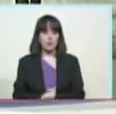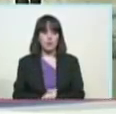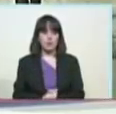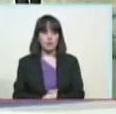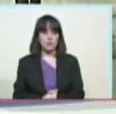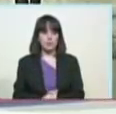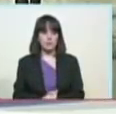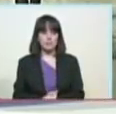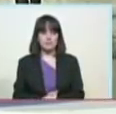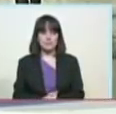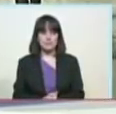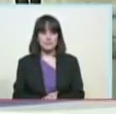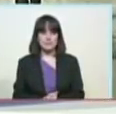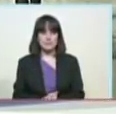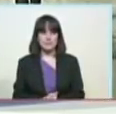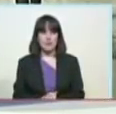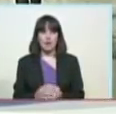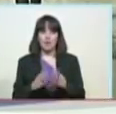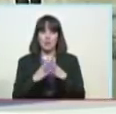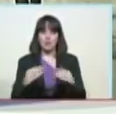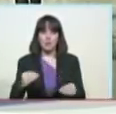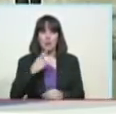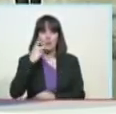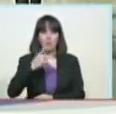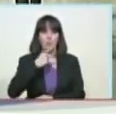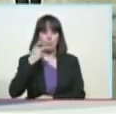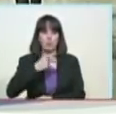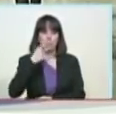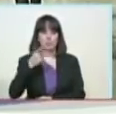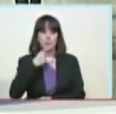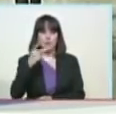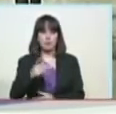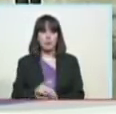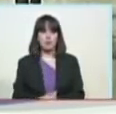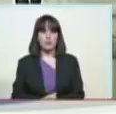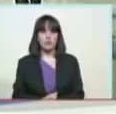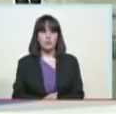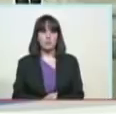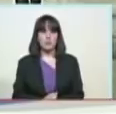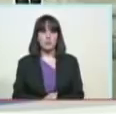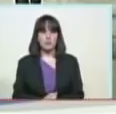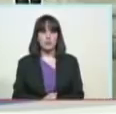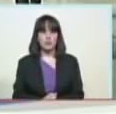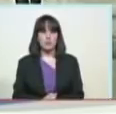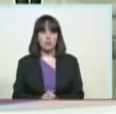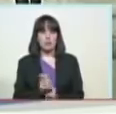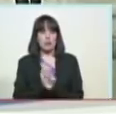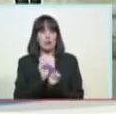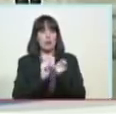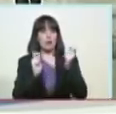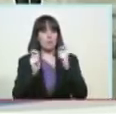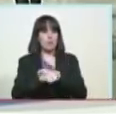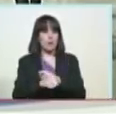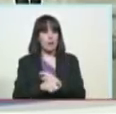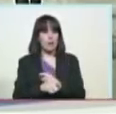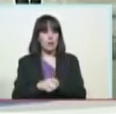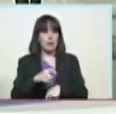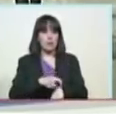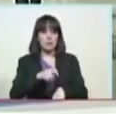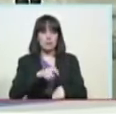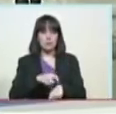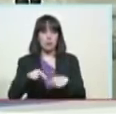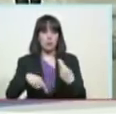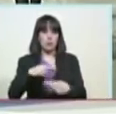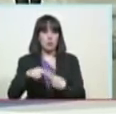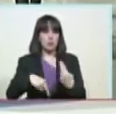para acompañar todas las políticas que van a provocar una transformación revolucionaria